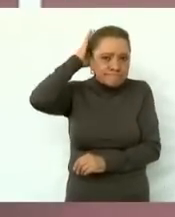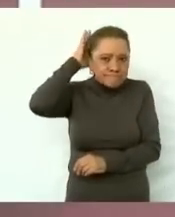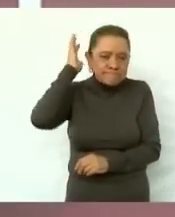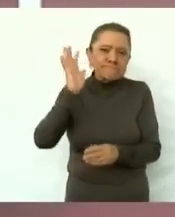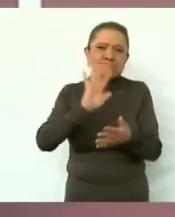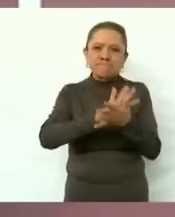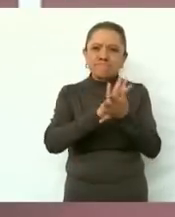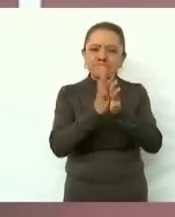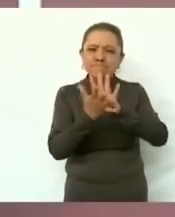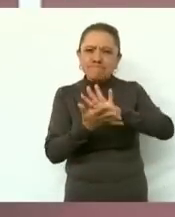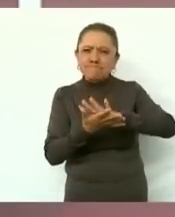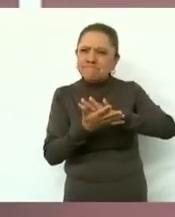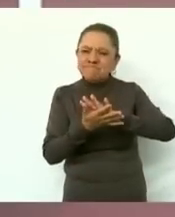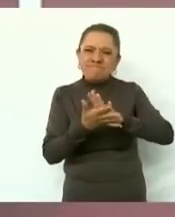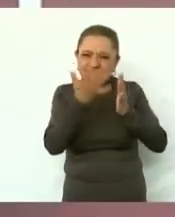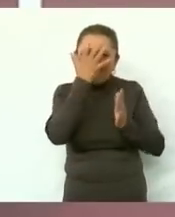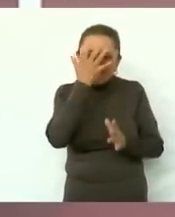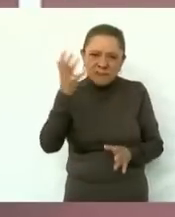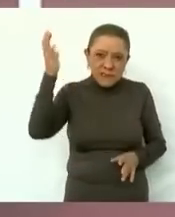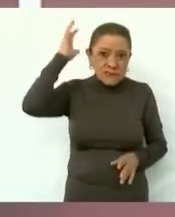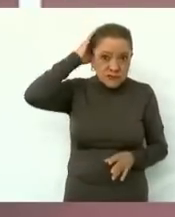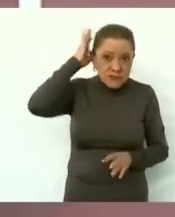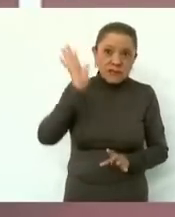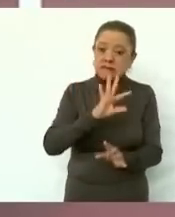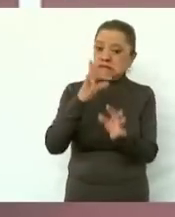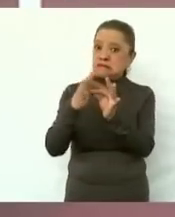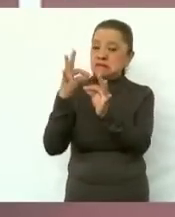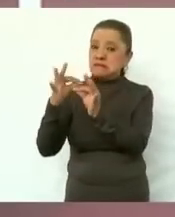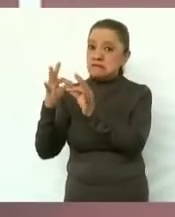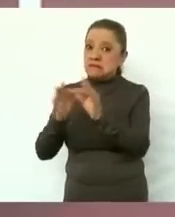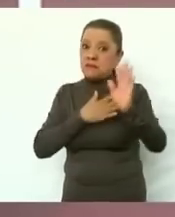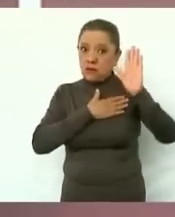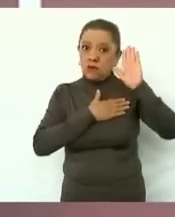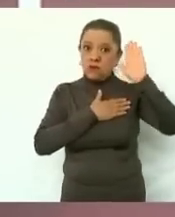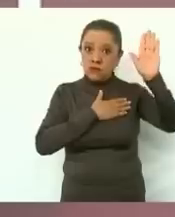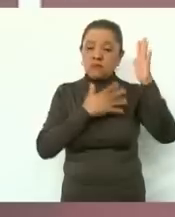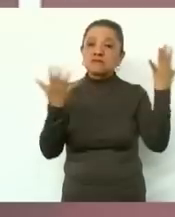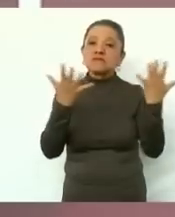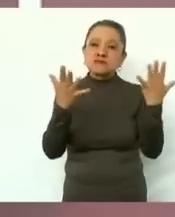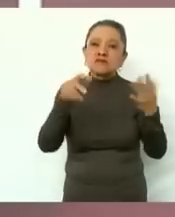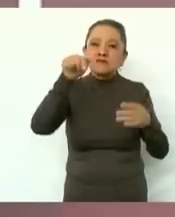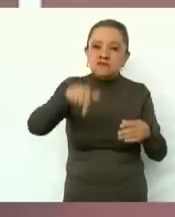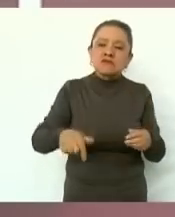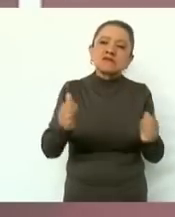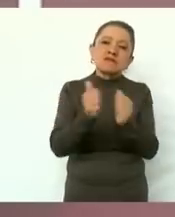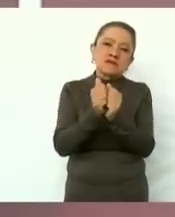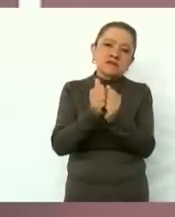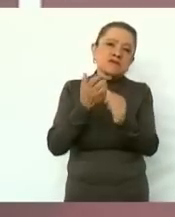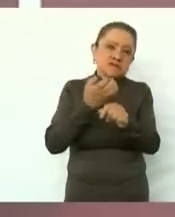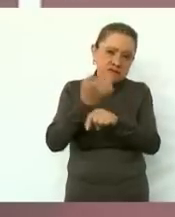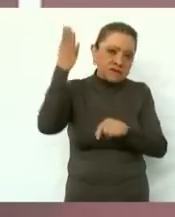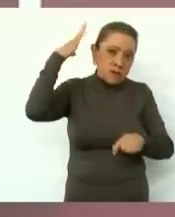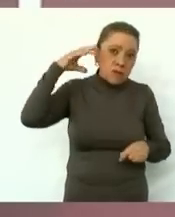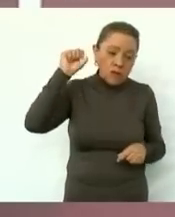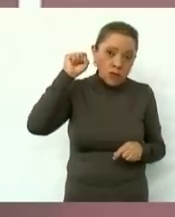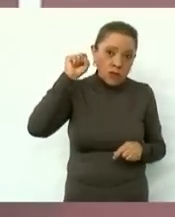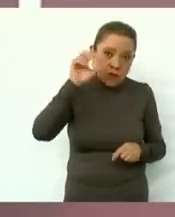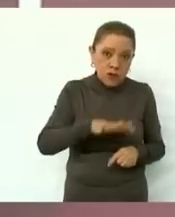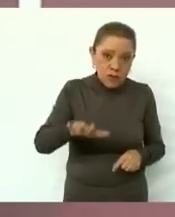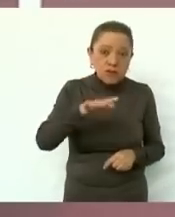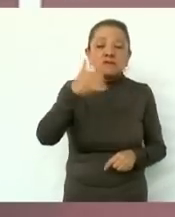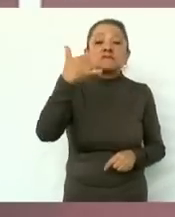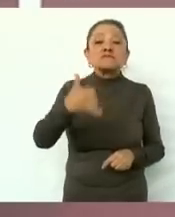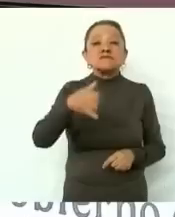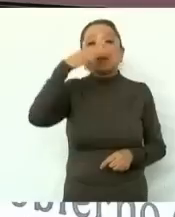se cumplan los compromisos que hicimos con el pueblo de Morelos, con el pueblo de México. Y por eso